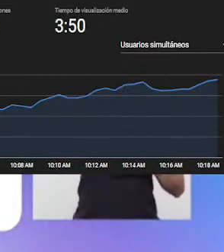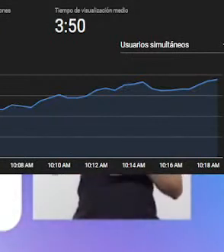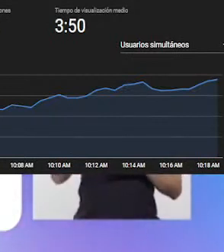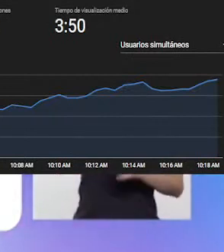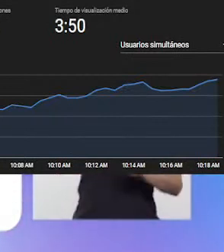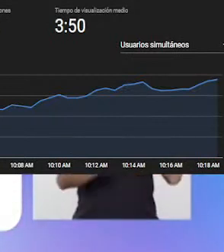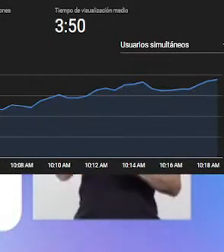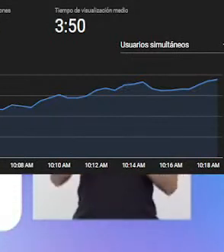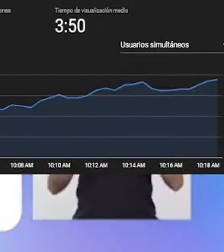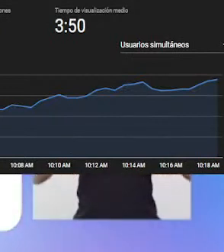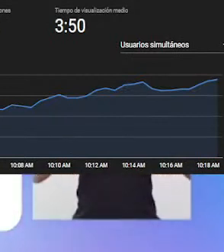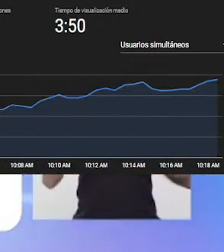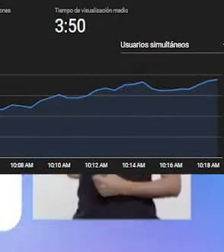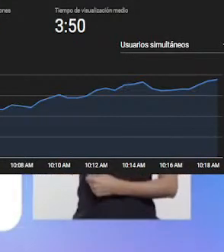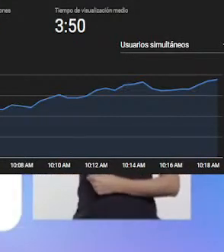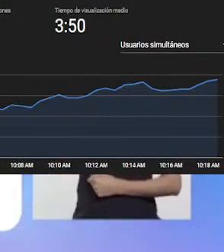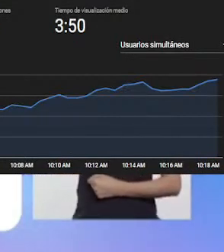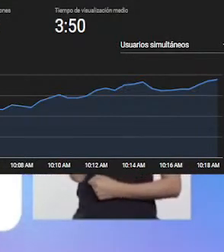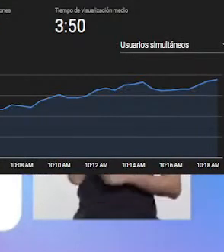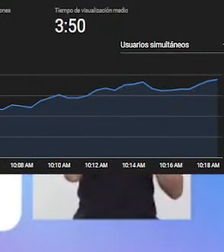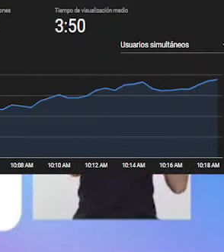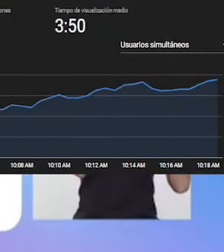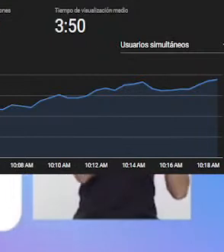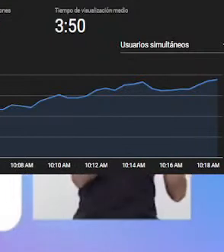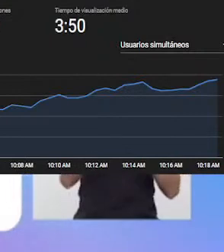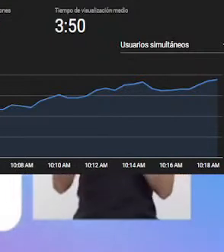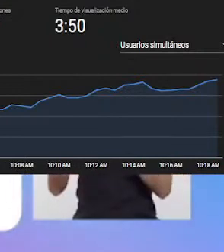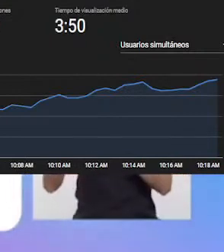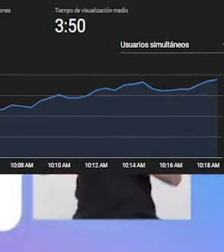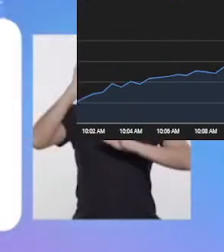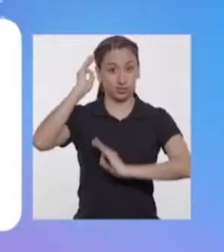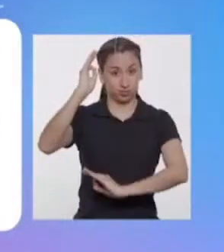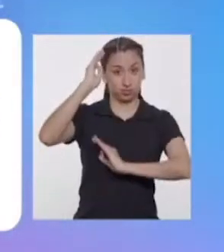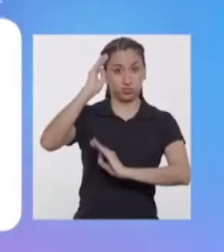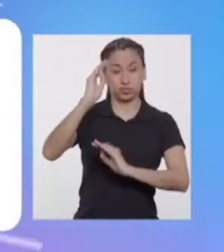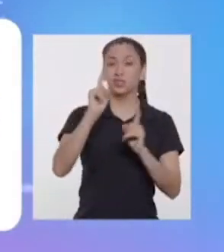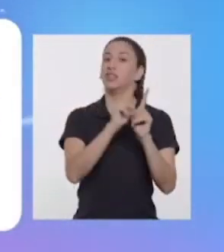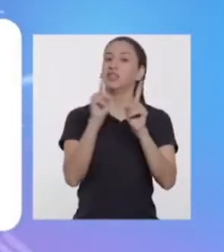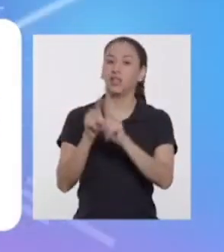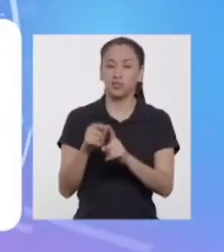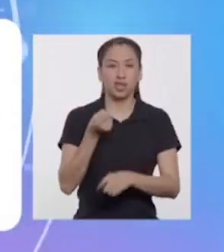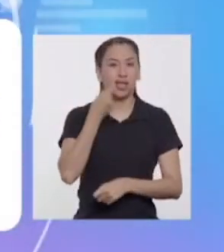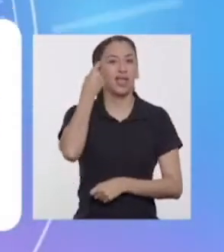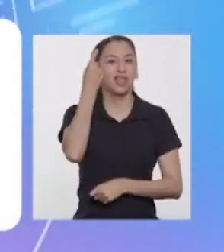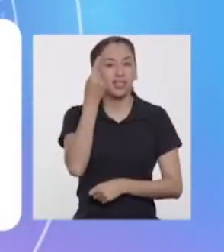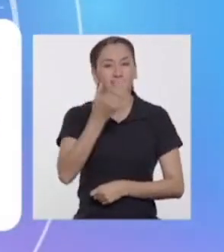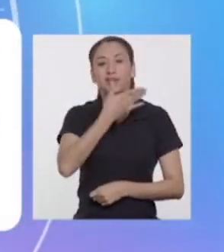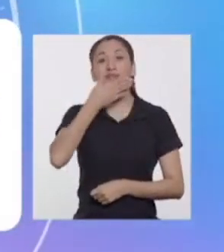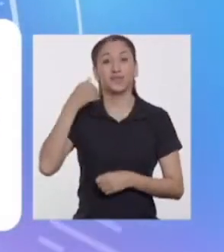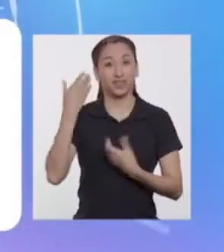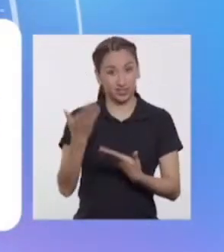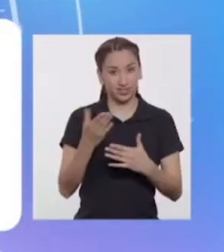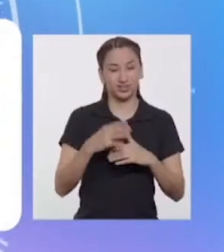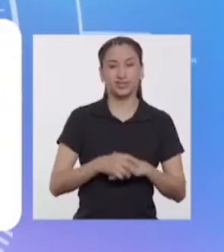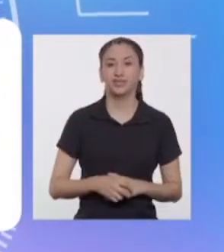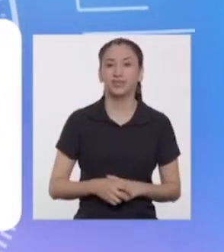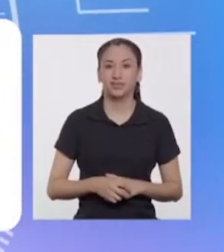el público puede imaginar el orden de la exposición y comprenderla mejor.